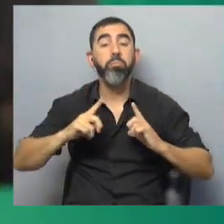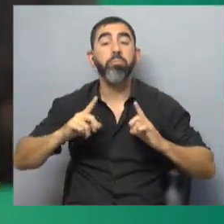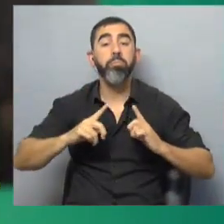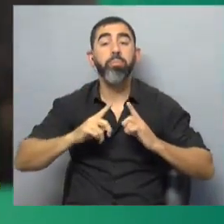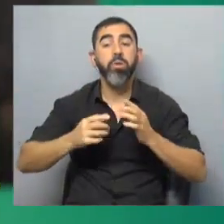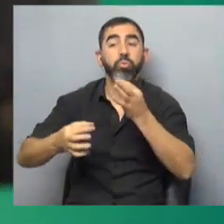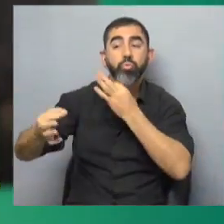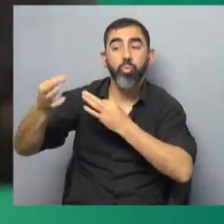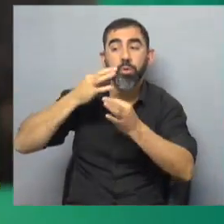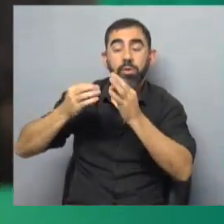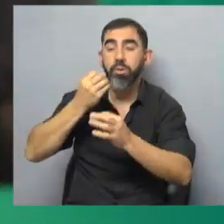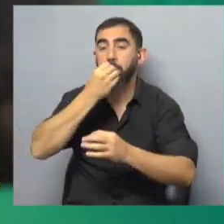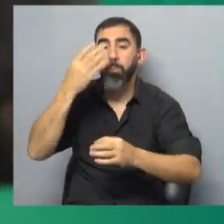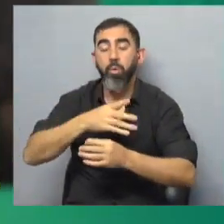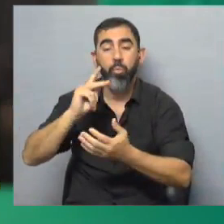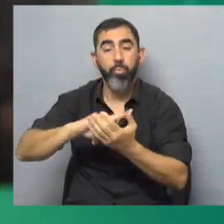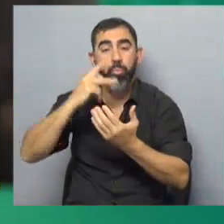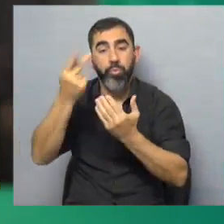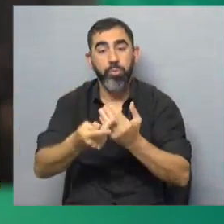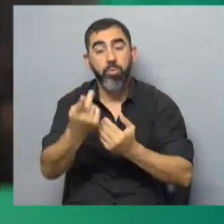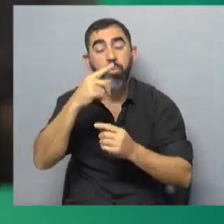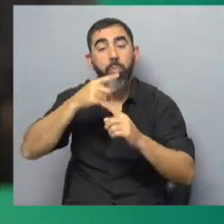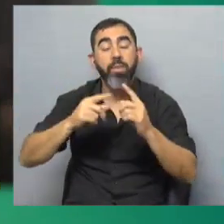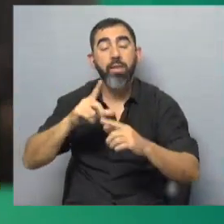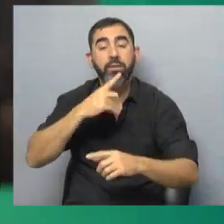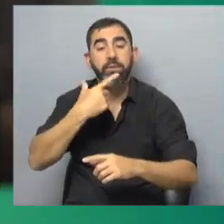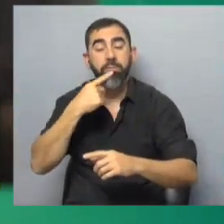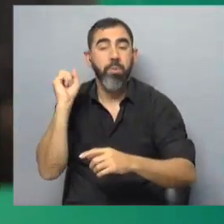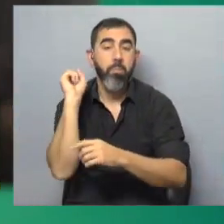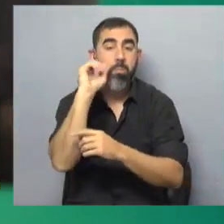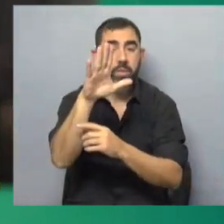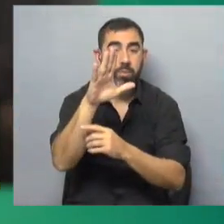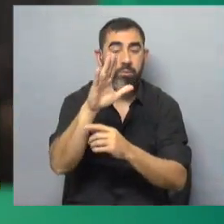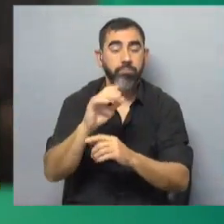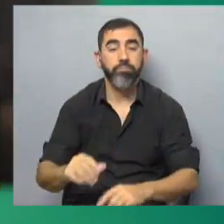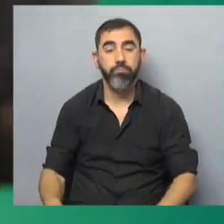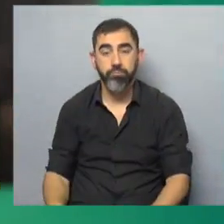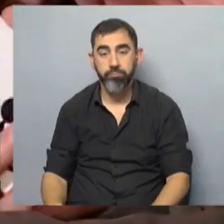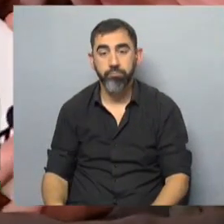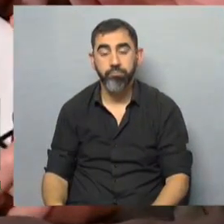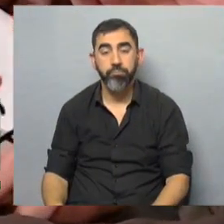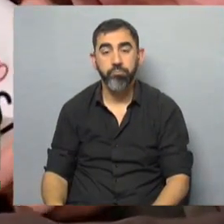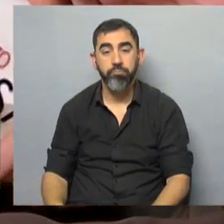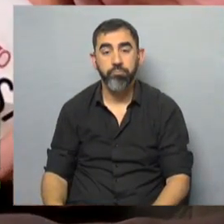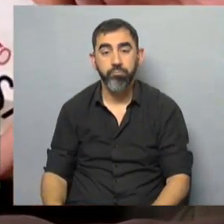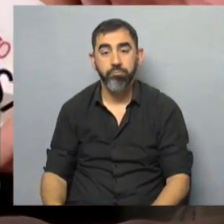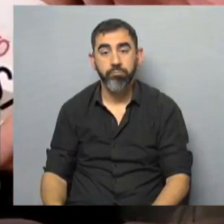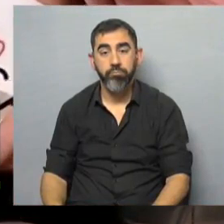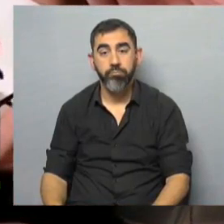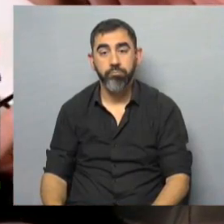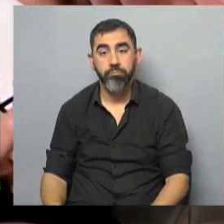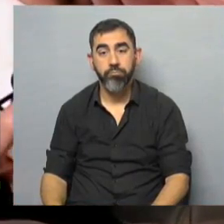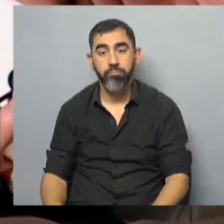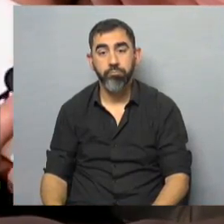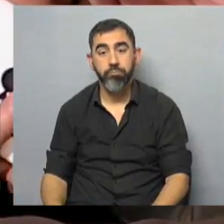de sugerencia para mejorar el anteproyecto, pero a mediados de septiembre lo vamos a enviar, agregó la fuente. En este sentido,